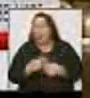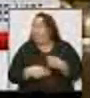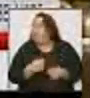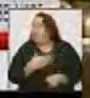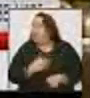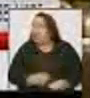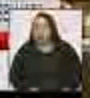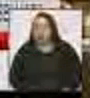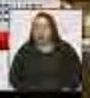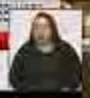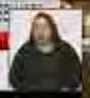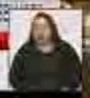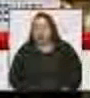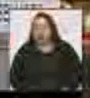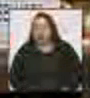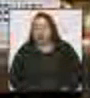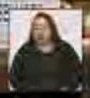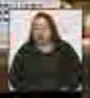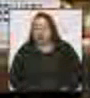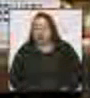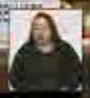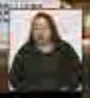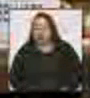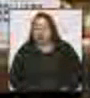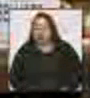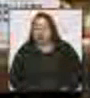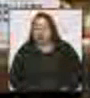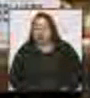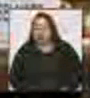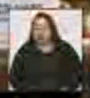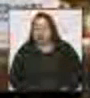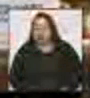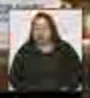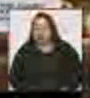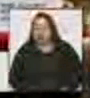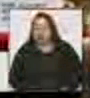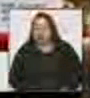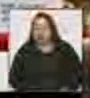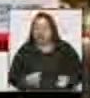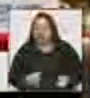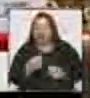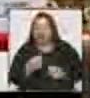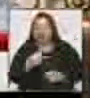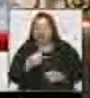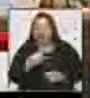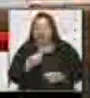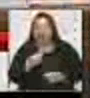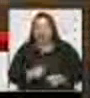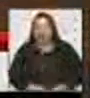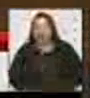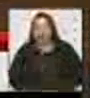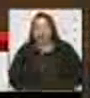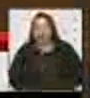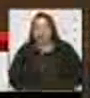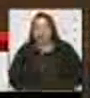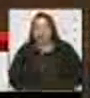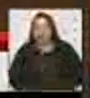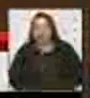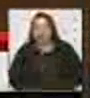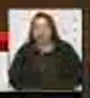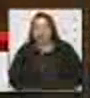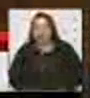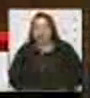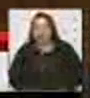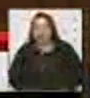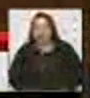renovando, presidente. Esa es mi opinión. Tiene uso la palabra la congresista Marisa Glave. Gracias, presidente. Bueno, yo en